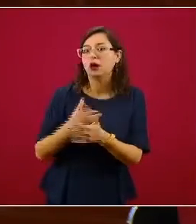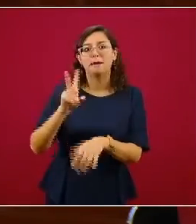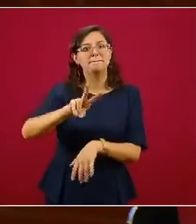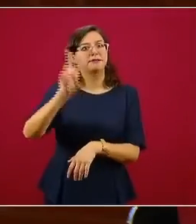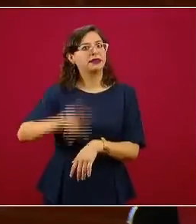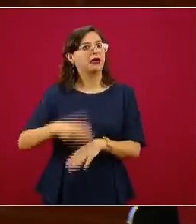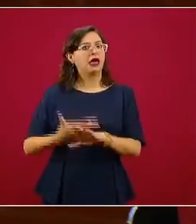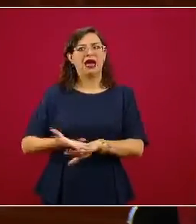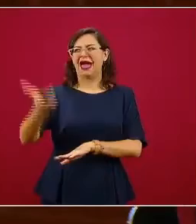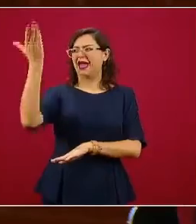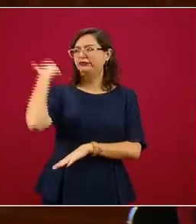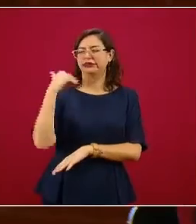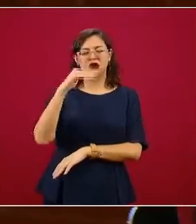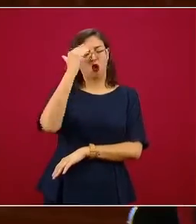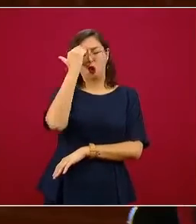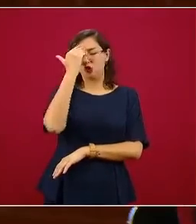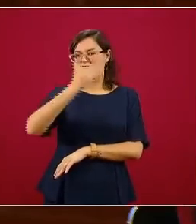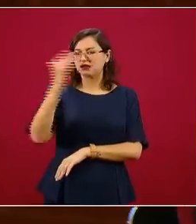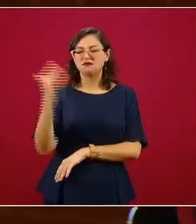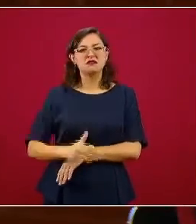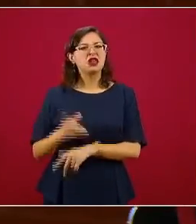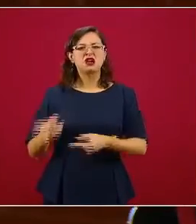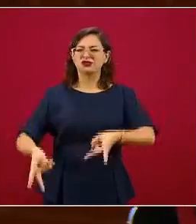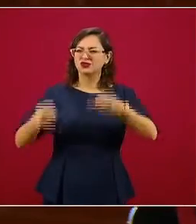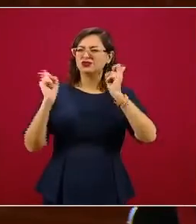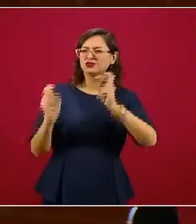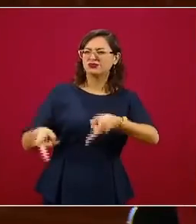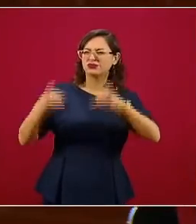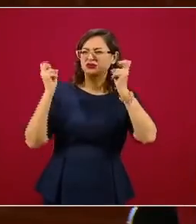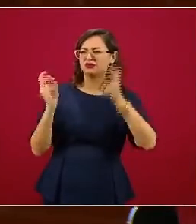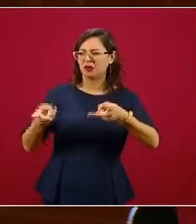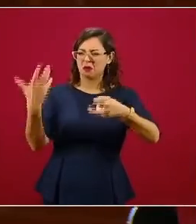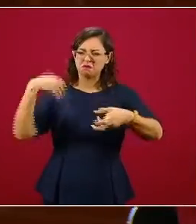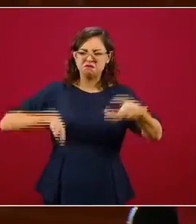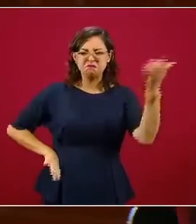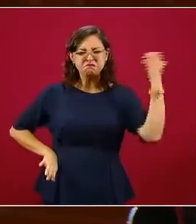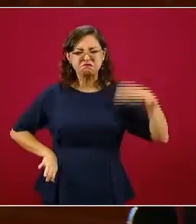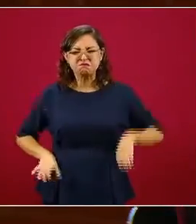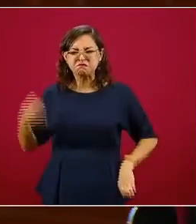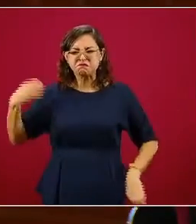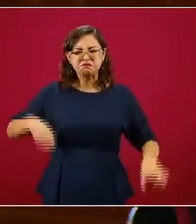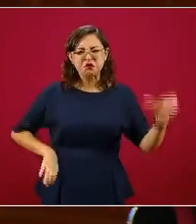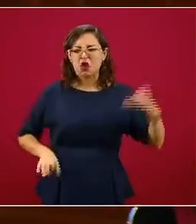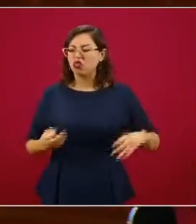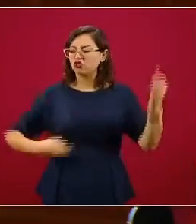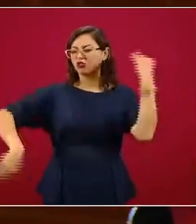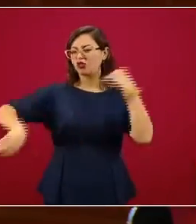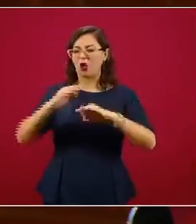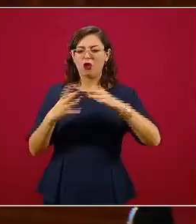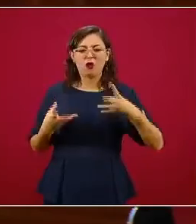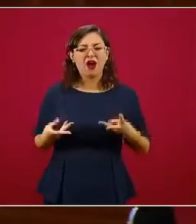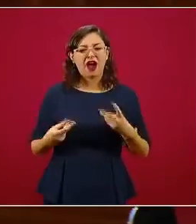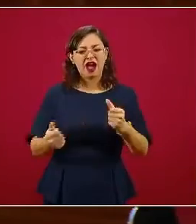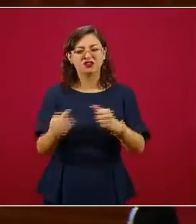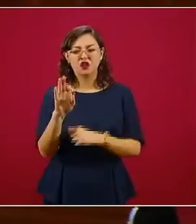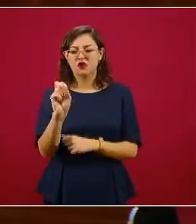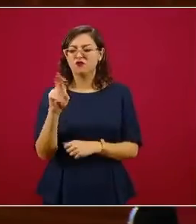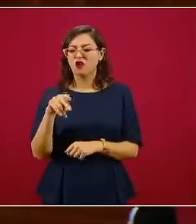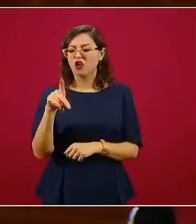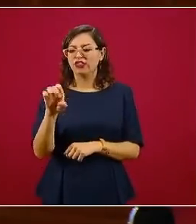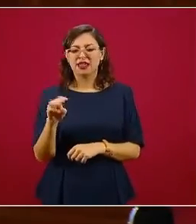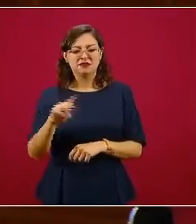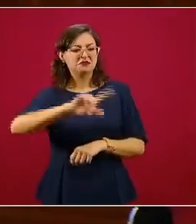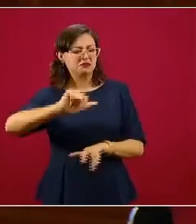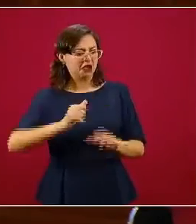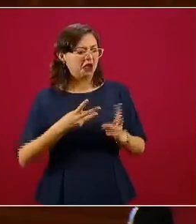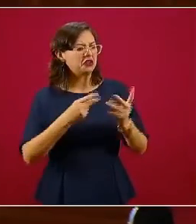algo terrible lo que se hacía con los recursos federales, que todo metían al Fonden y sabrá Dios dónde quedaba ese